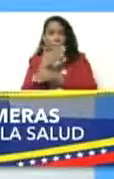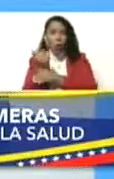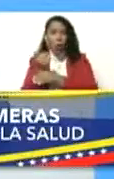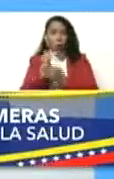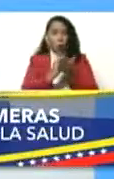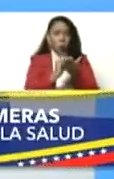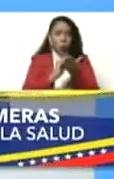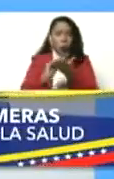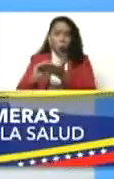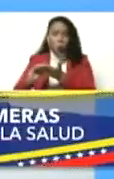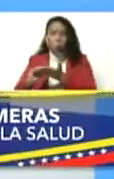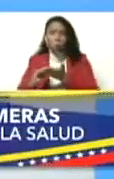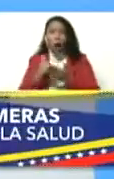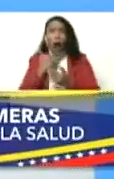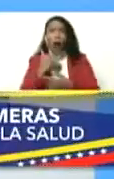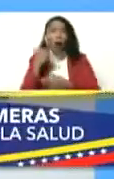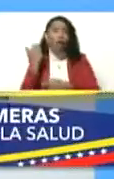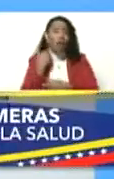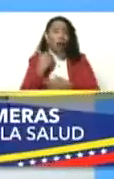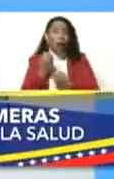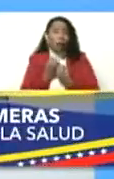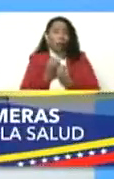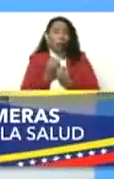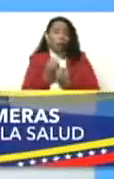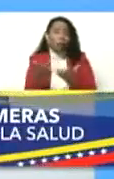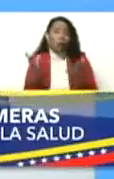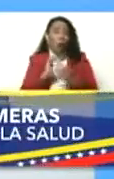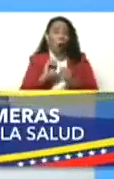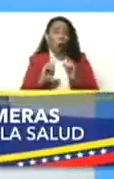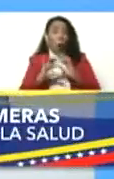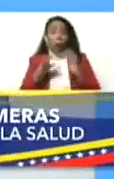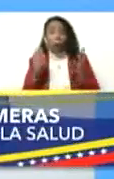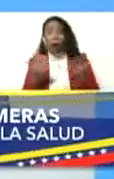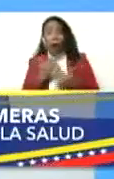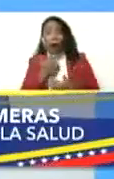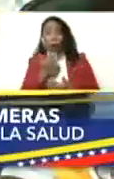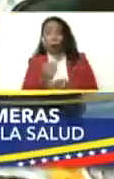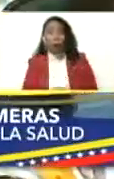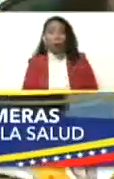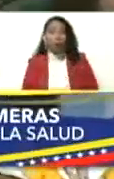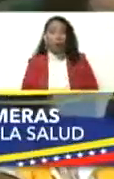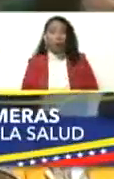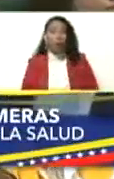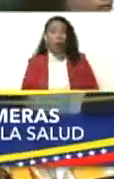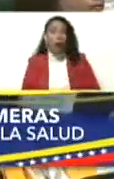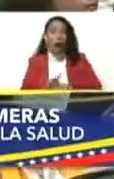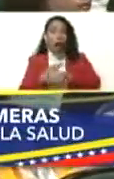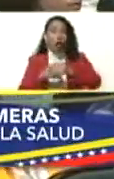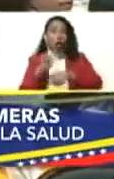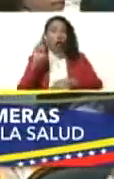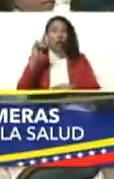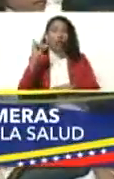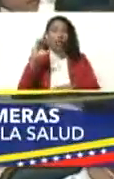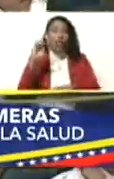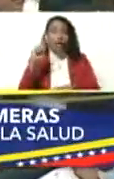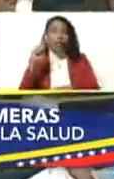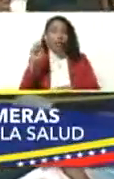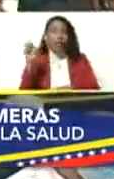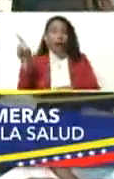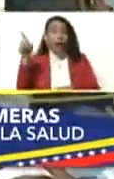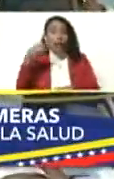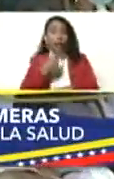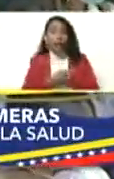convengan cuando hayan enfermedades contagiosas o epidémicas. El doctor Vicente Lecuna, en su crónica razonada Las